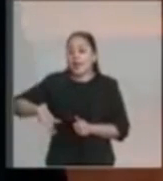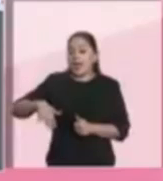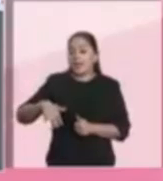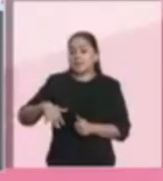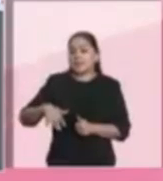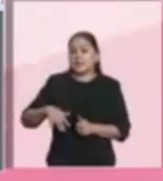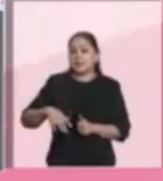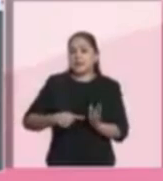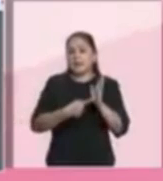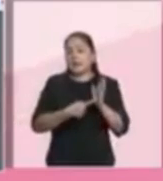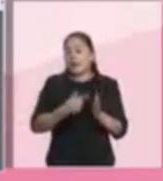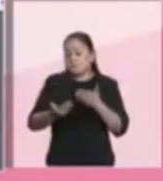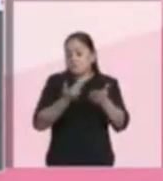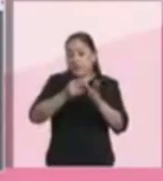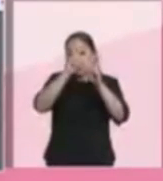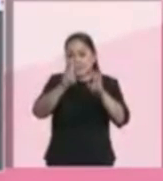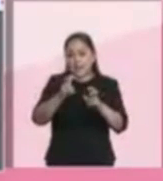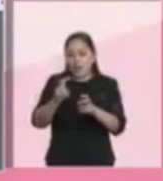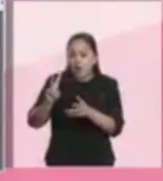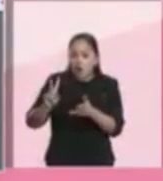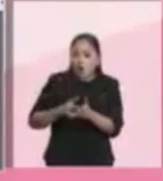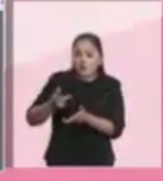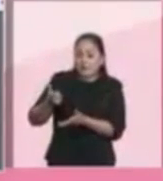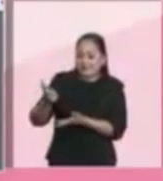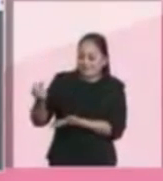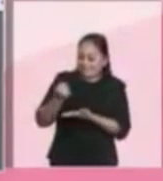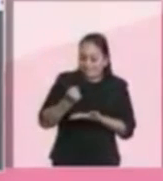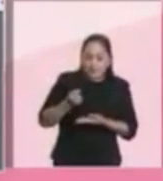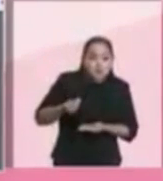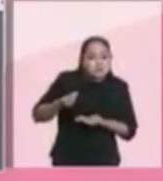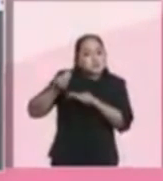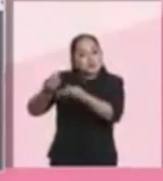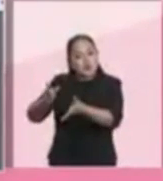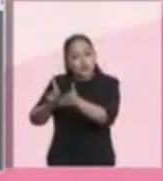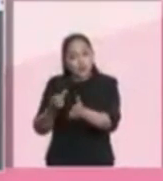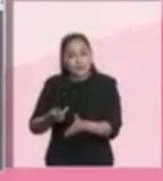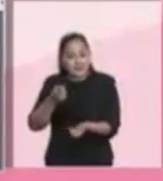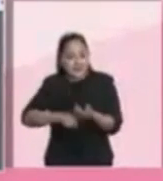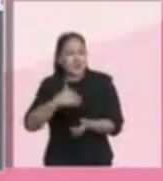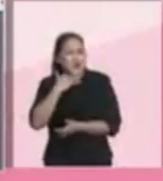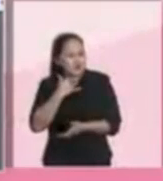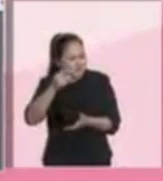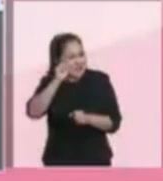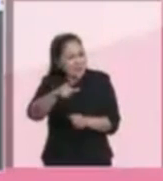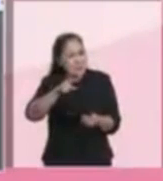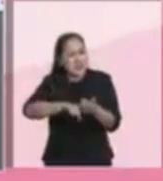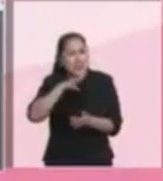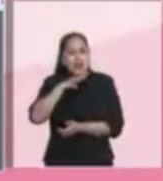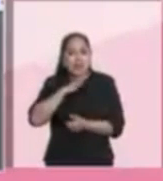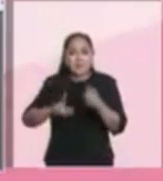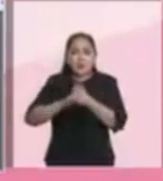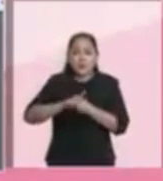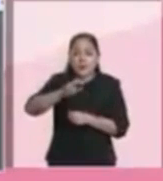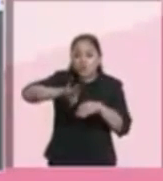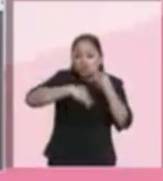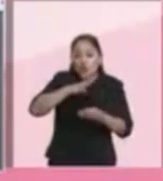podium este tema de regresar los recursos públicos, evidentemente es ahí la corrupción también, porque todos ellos están gastando